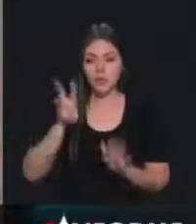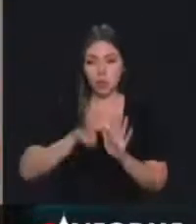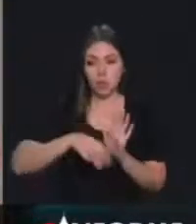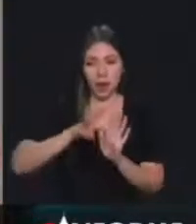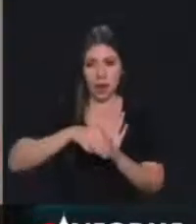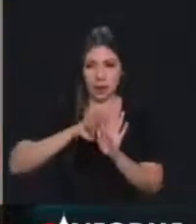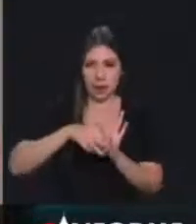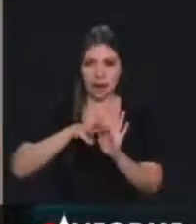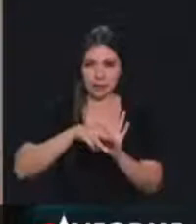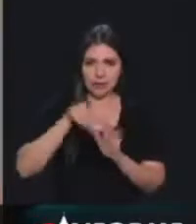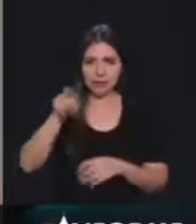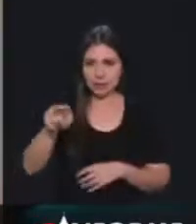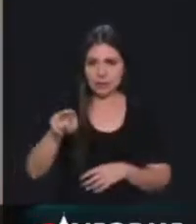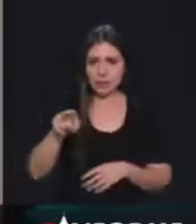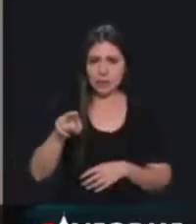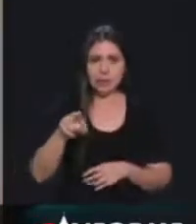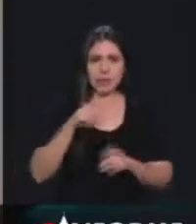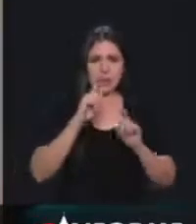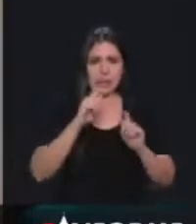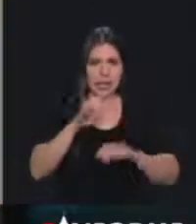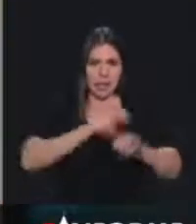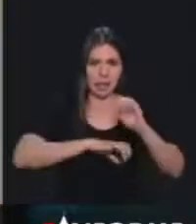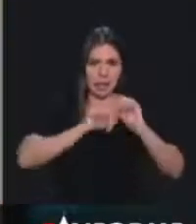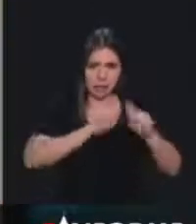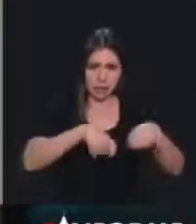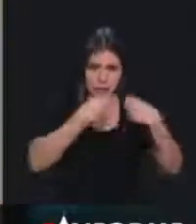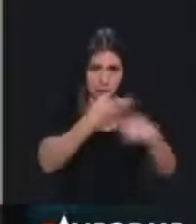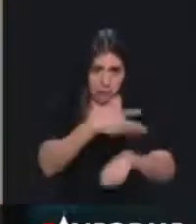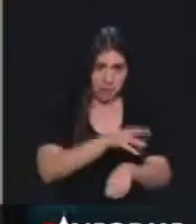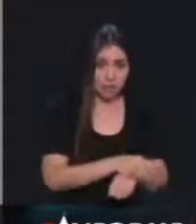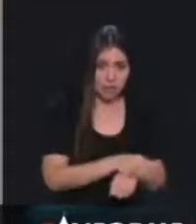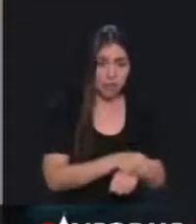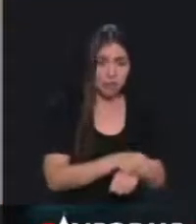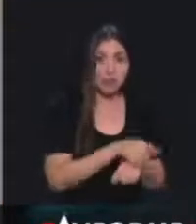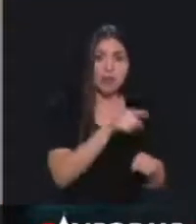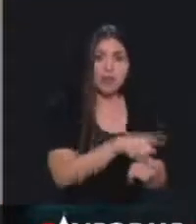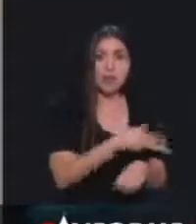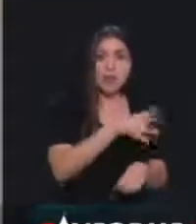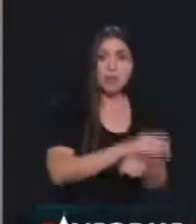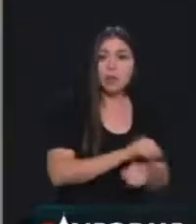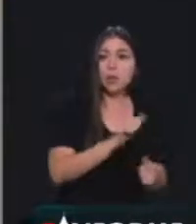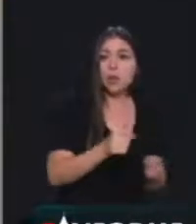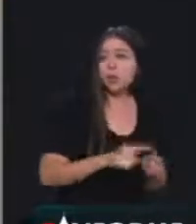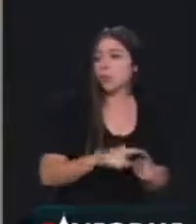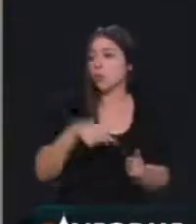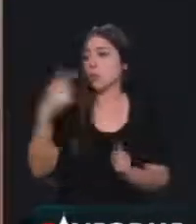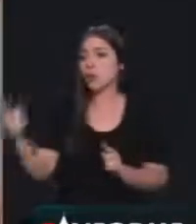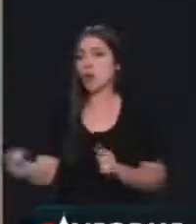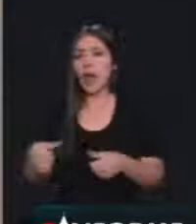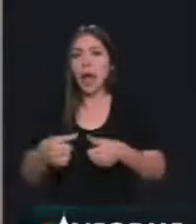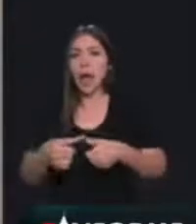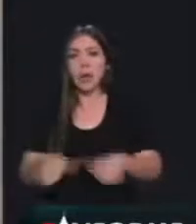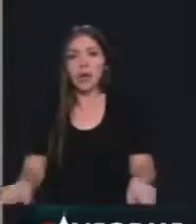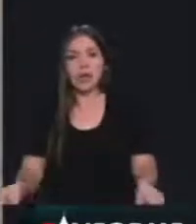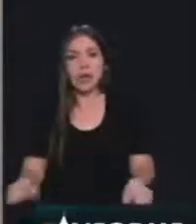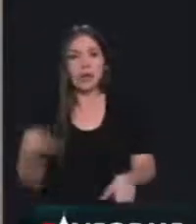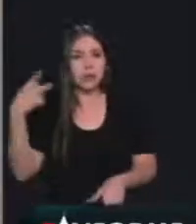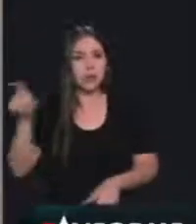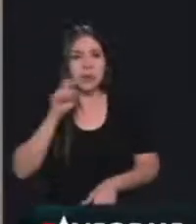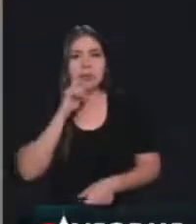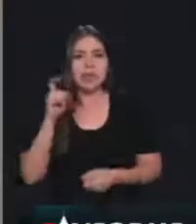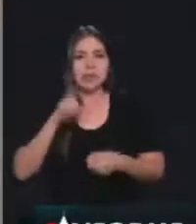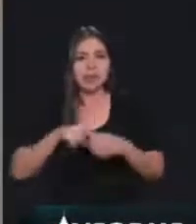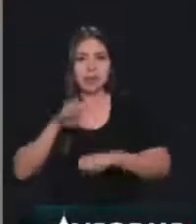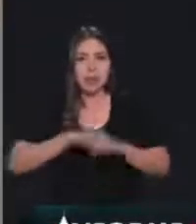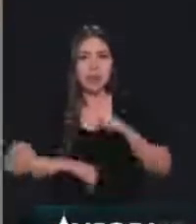te dan un permiso como Walmart, bueno, deberías de sacar otro para la Bodega Aurrerá, que es una empresa de ellos, otro para Suburbia,